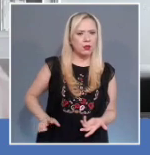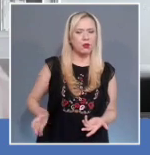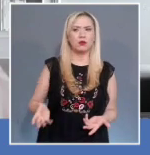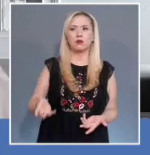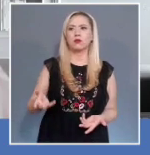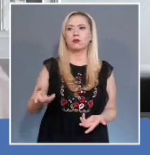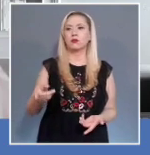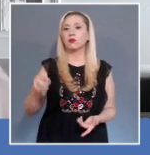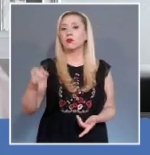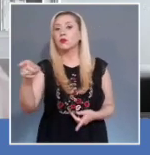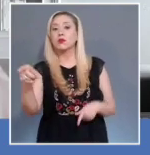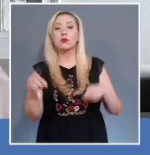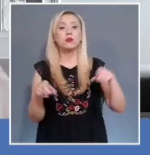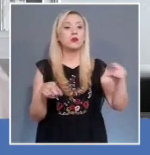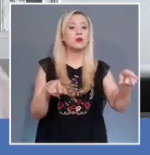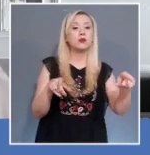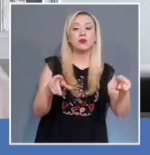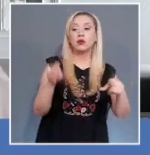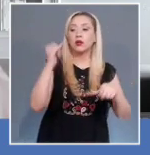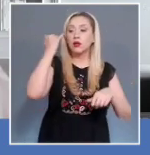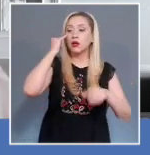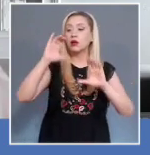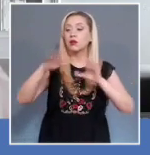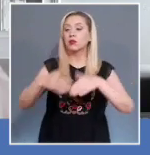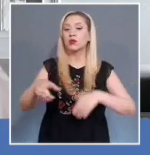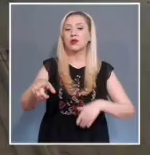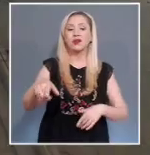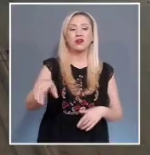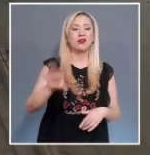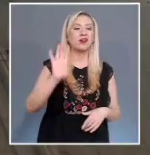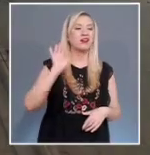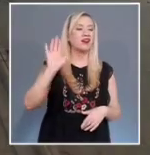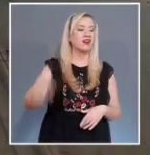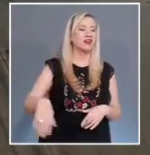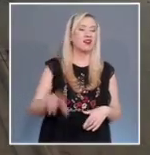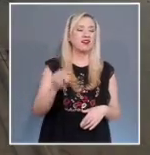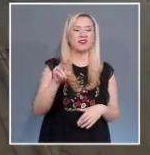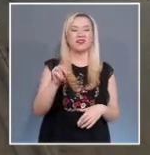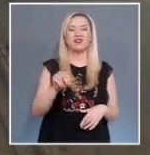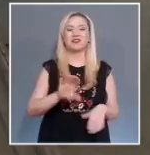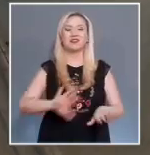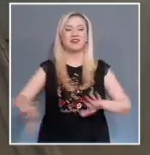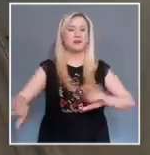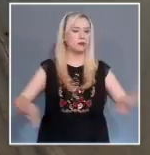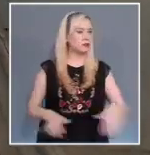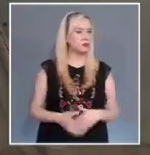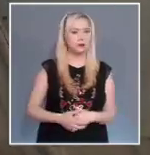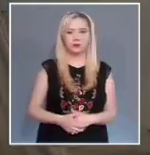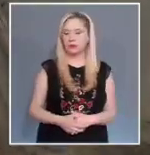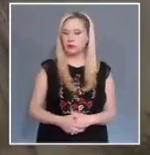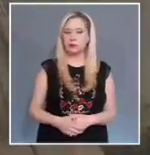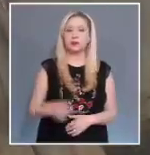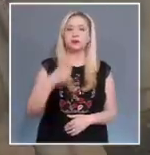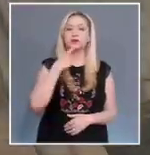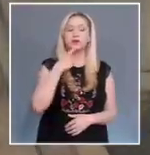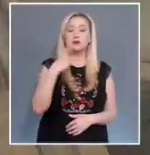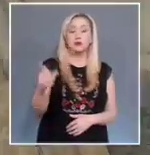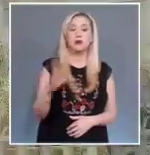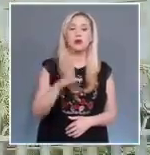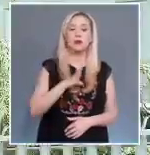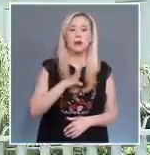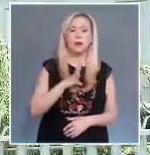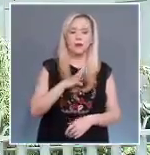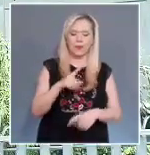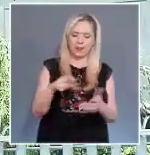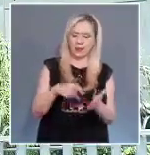de la comunidad indígena, si el suplente es un mestizo. Destacó la existencia de precedentes tanto de la Suprema Corte